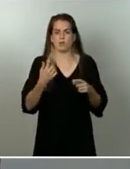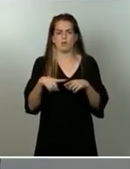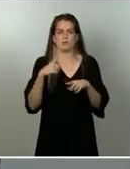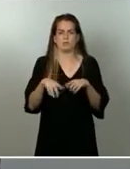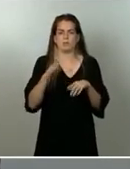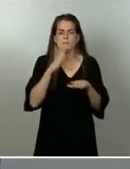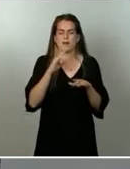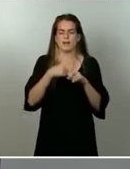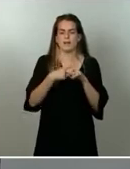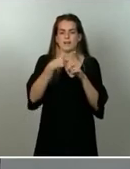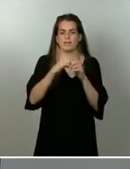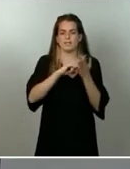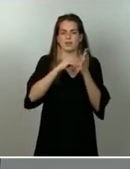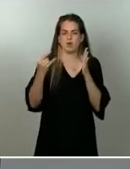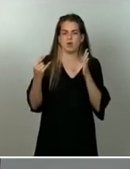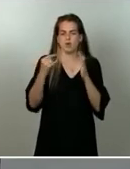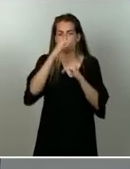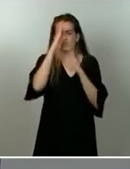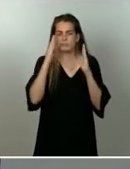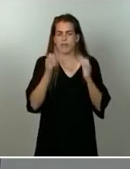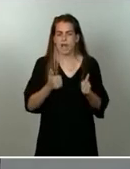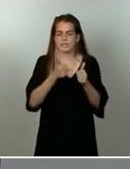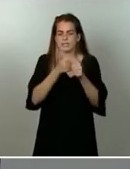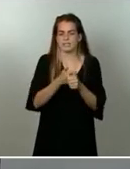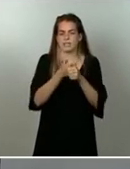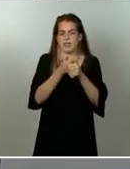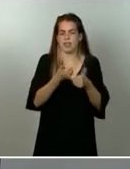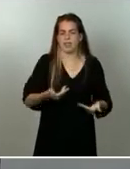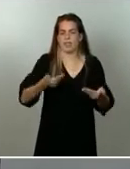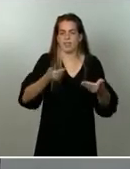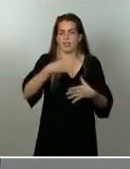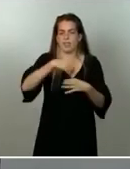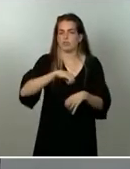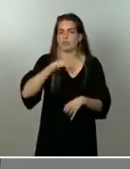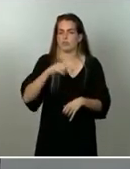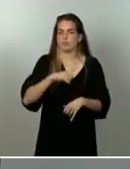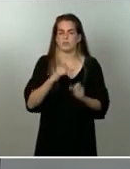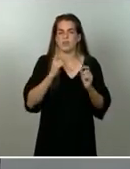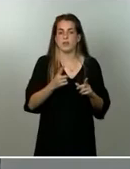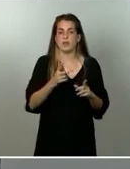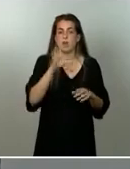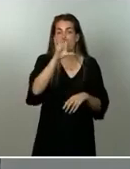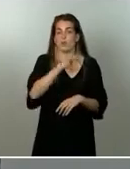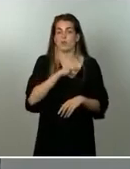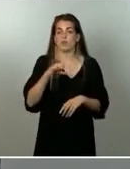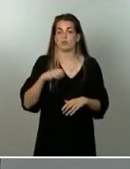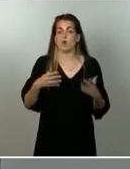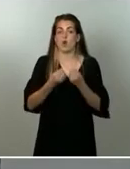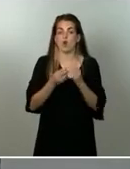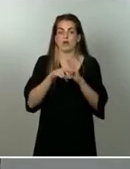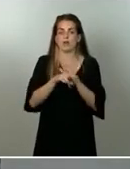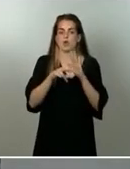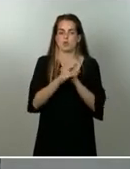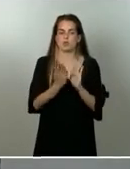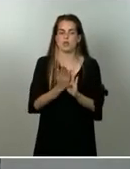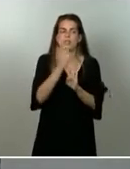asistencial de un hospital como este y por tanto compensando a la comunidad autónoma por unos recursos que anticipos y que le correspondían